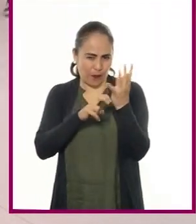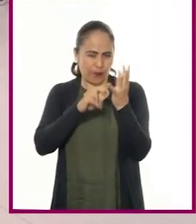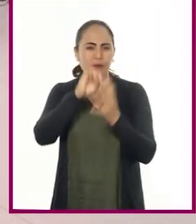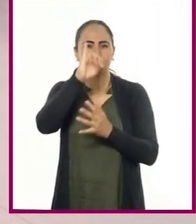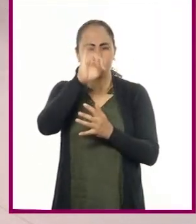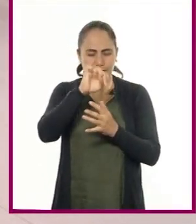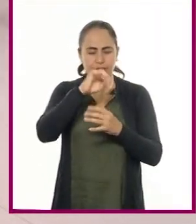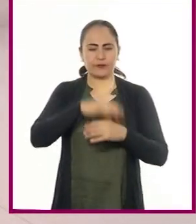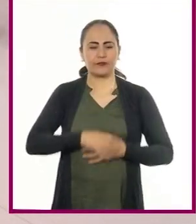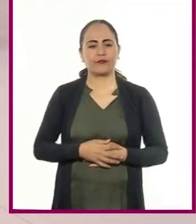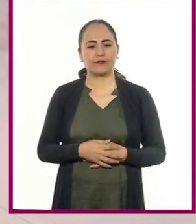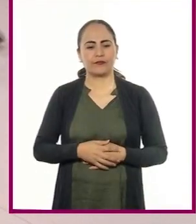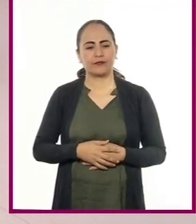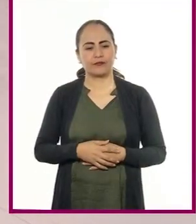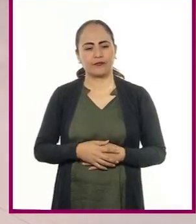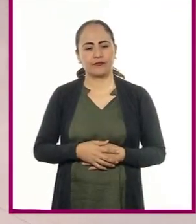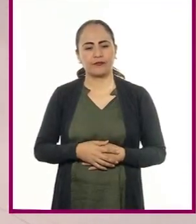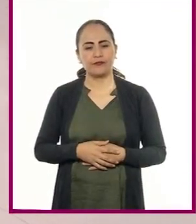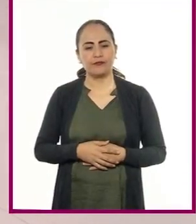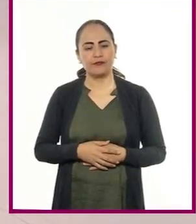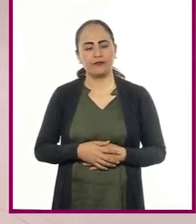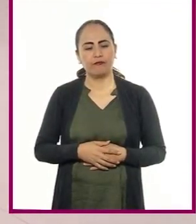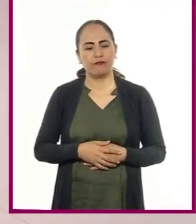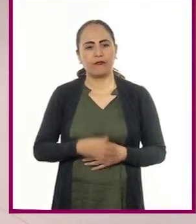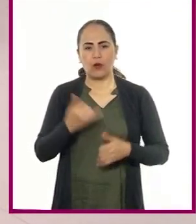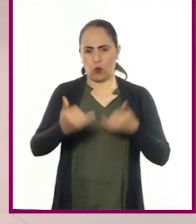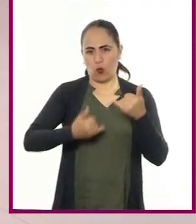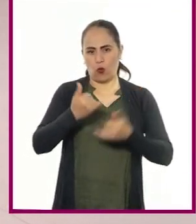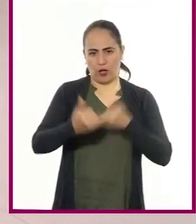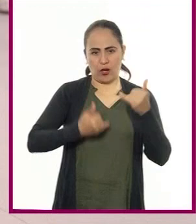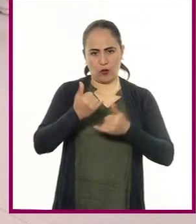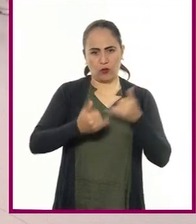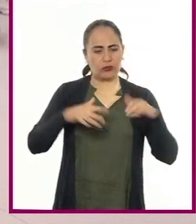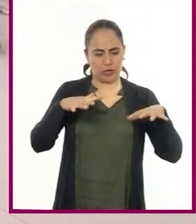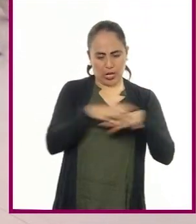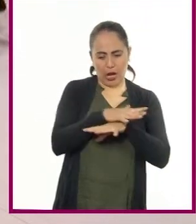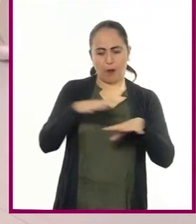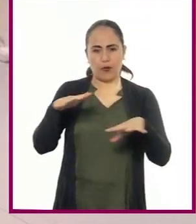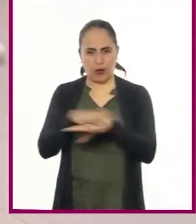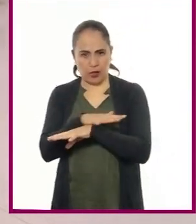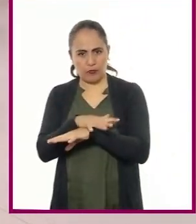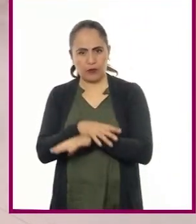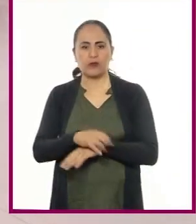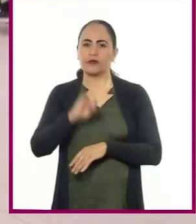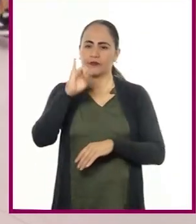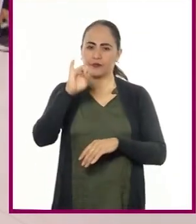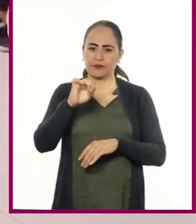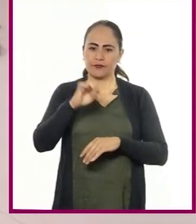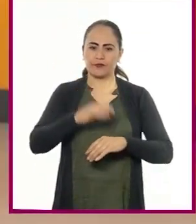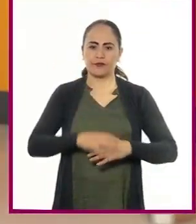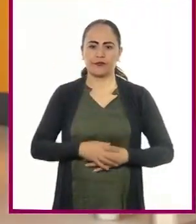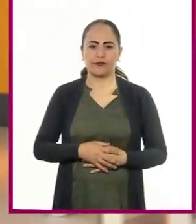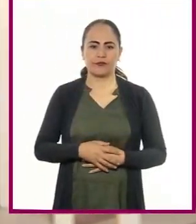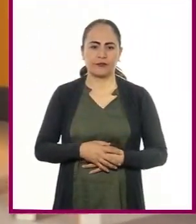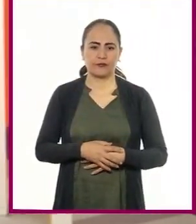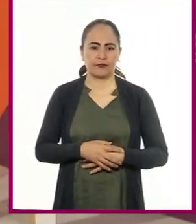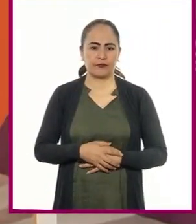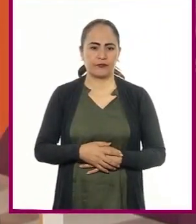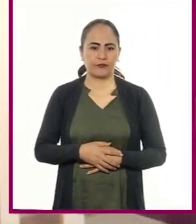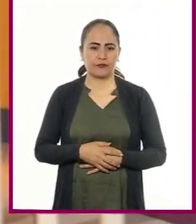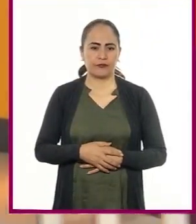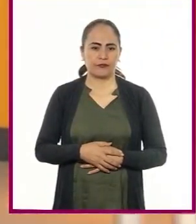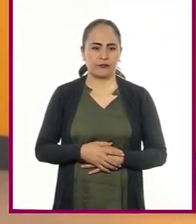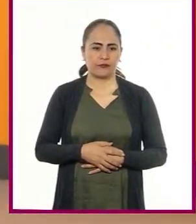Modificamos algunas de elementos estructurales. Así es, maestro. Muchas gracias. De nada. Para